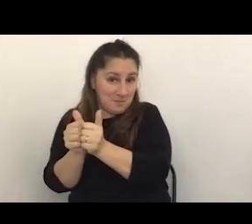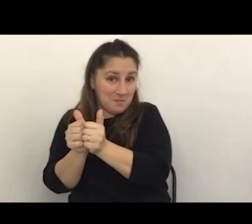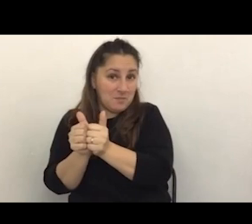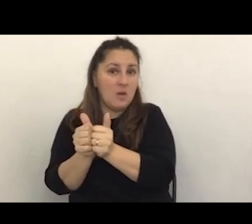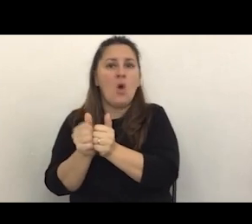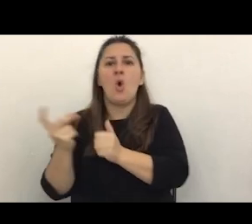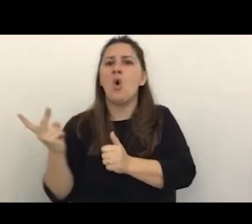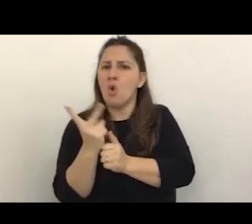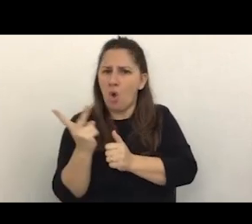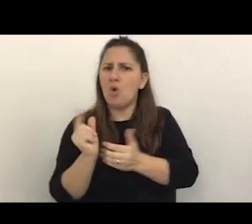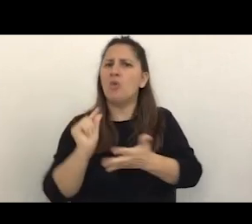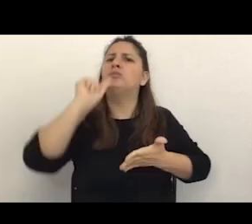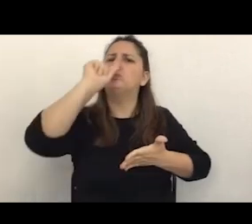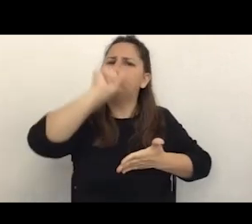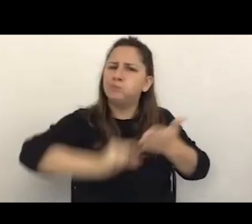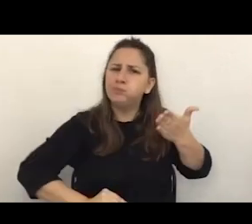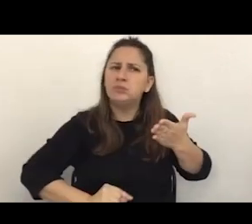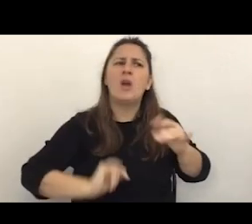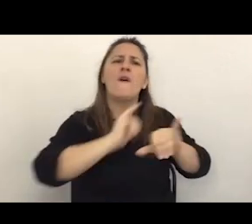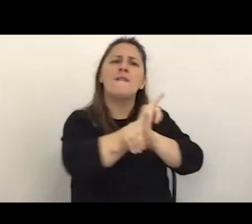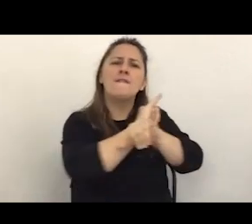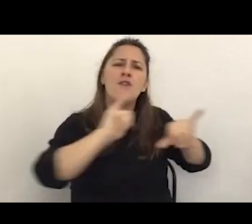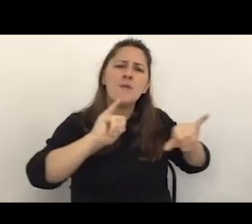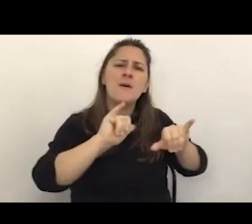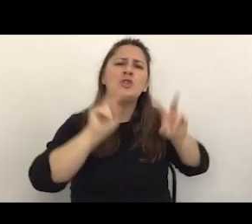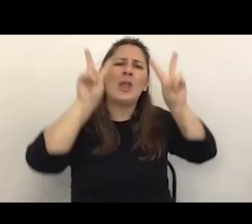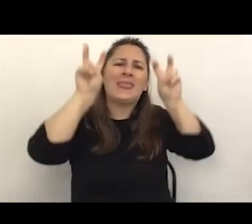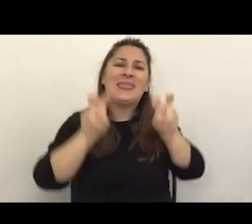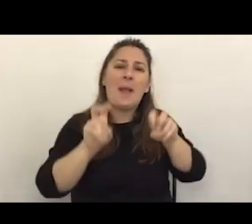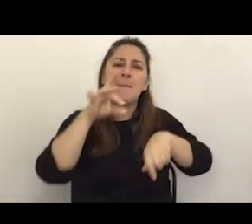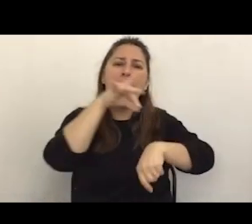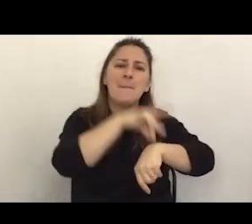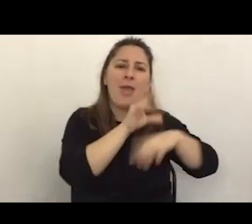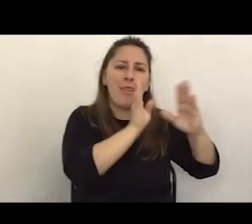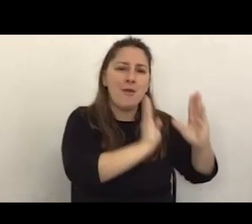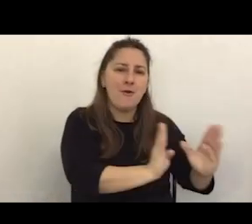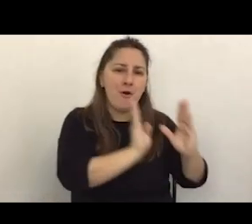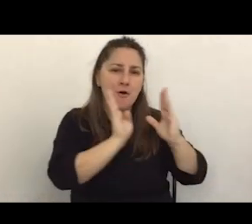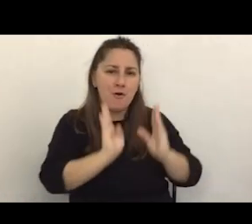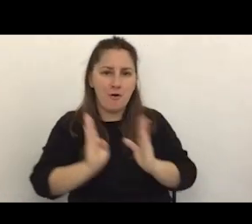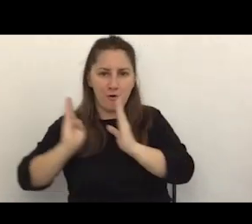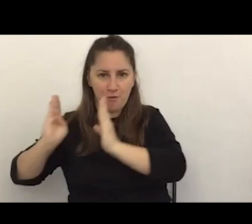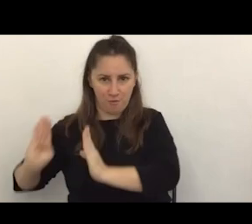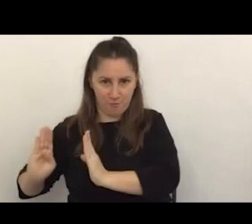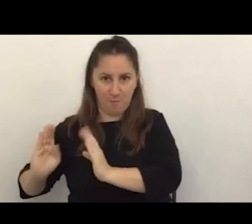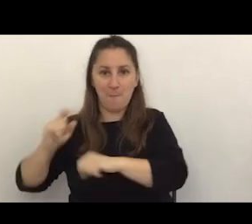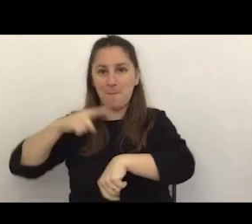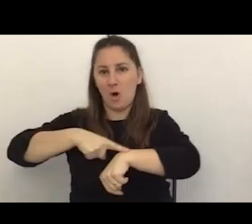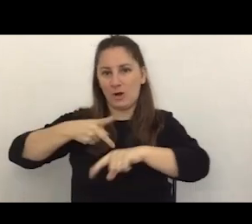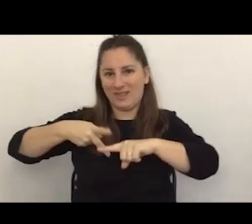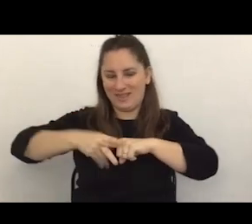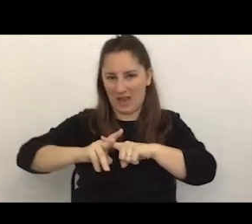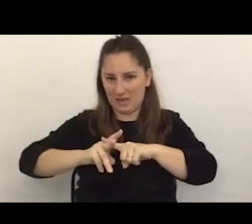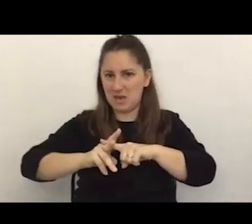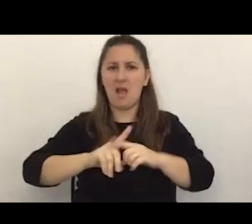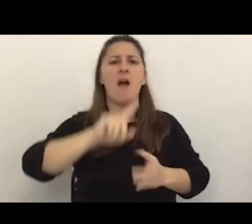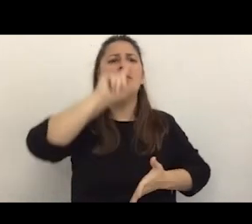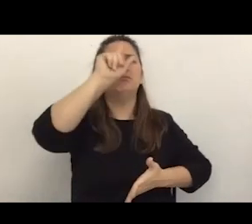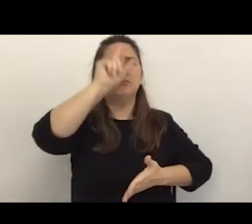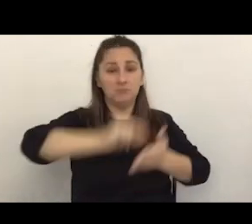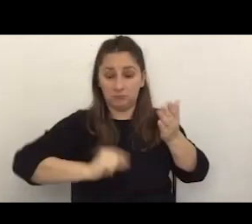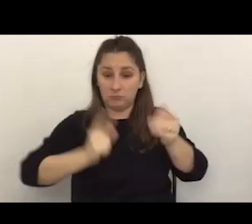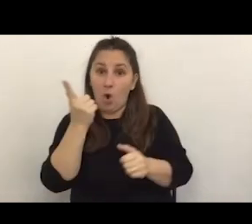consentimiento informado sobre las cuestiones médicas atenentes a la práctica y la acompañó en la